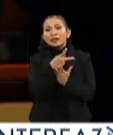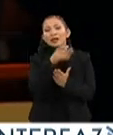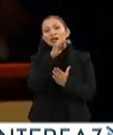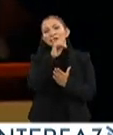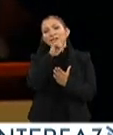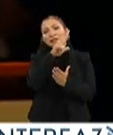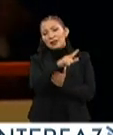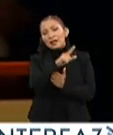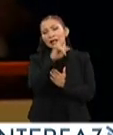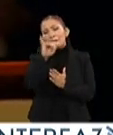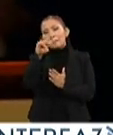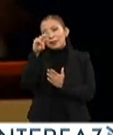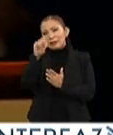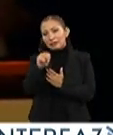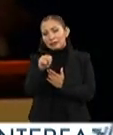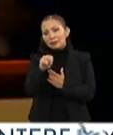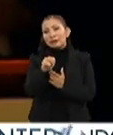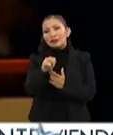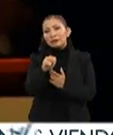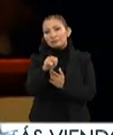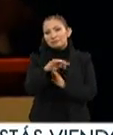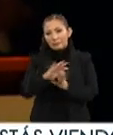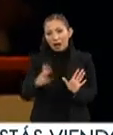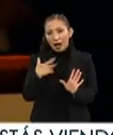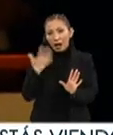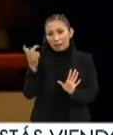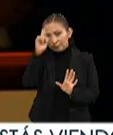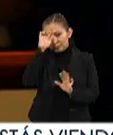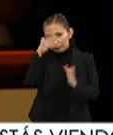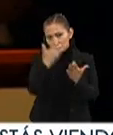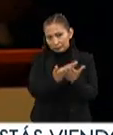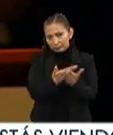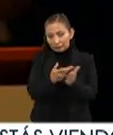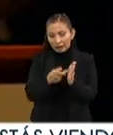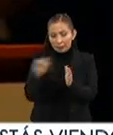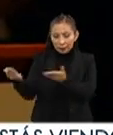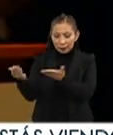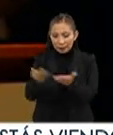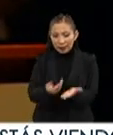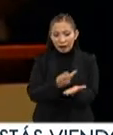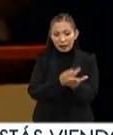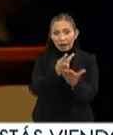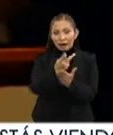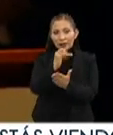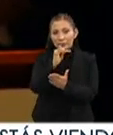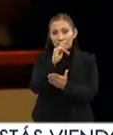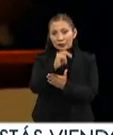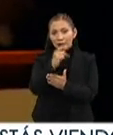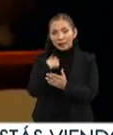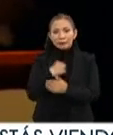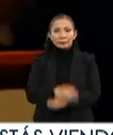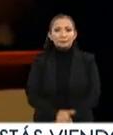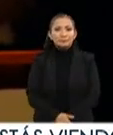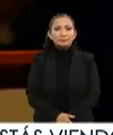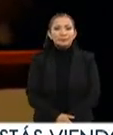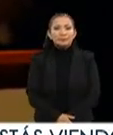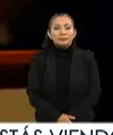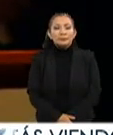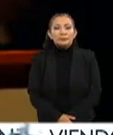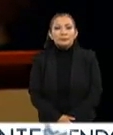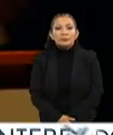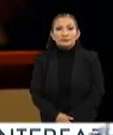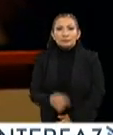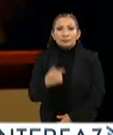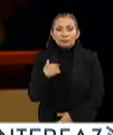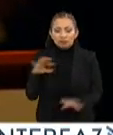FIL IPN que está proponiendo esta vez el Politécnico Nacional. Es